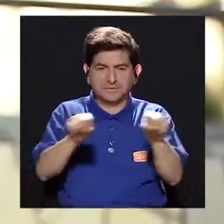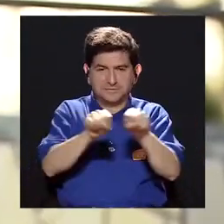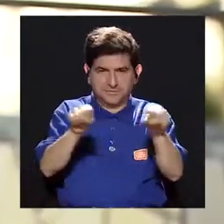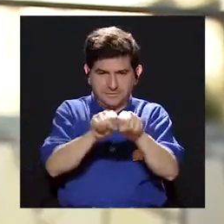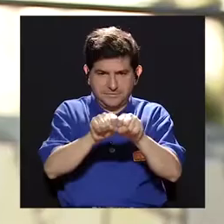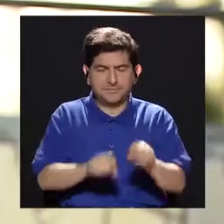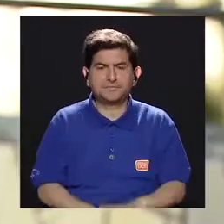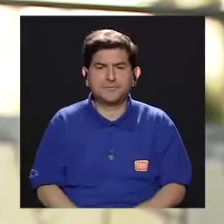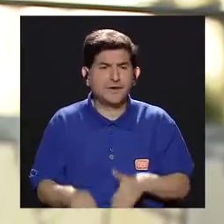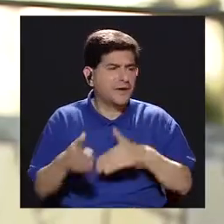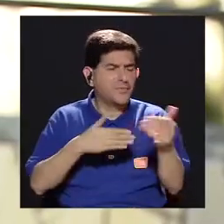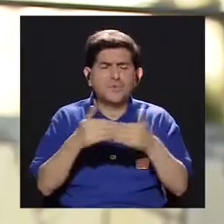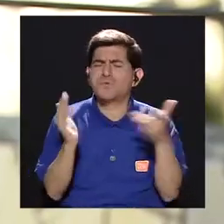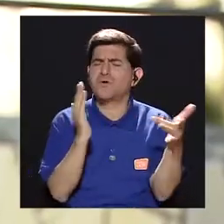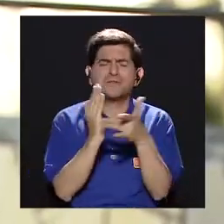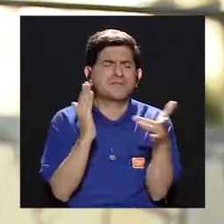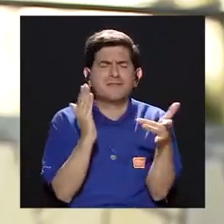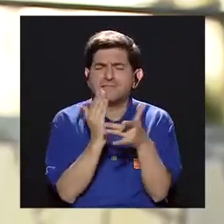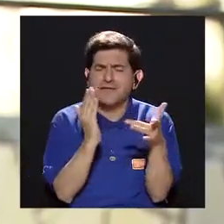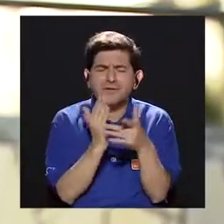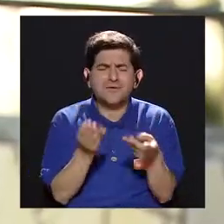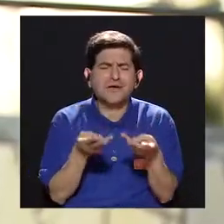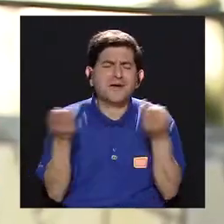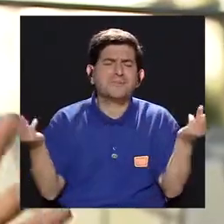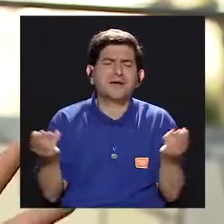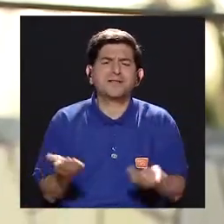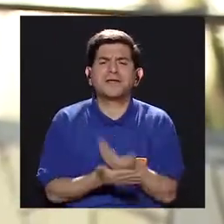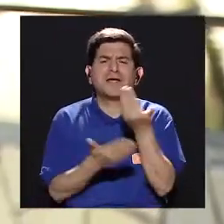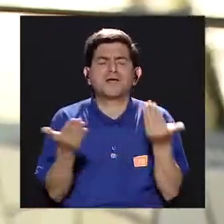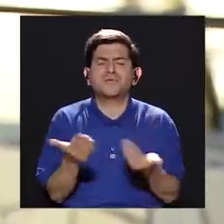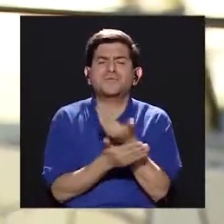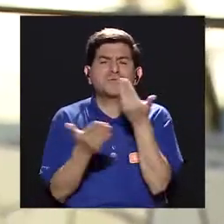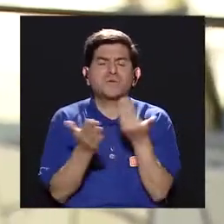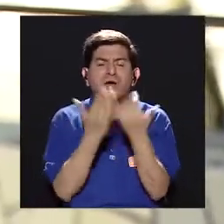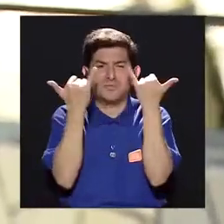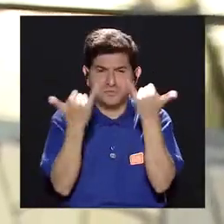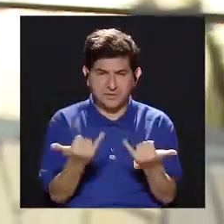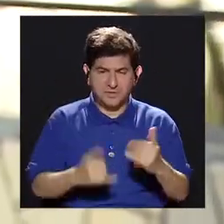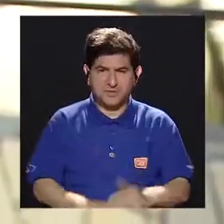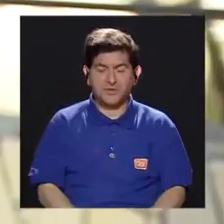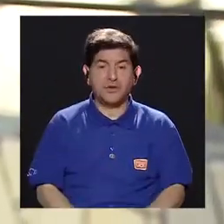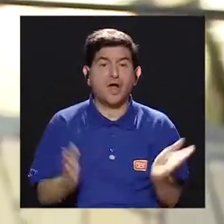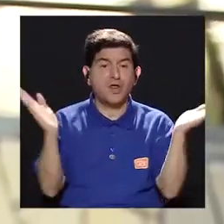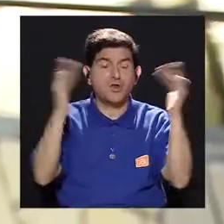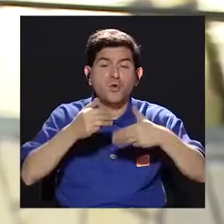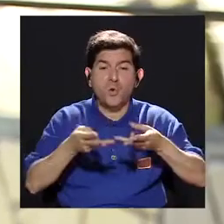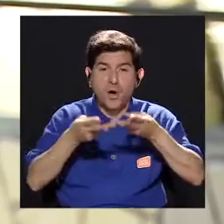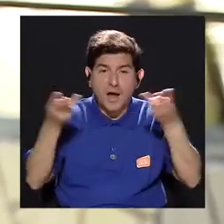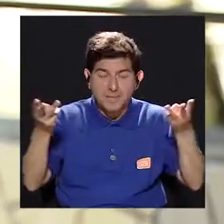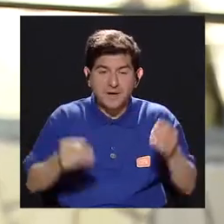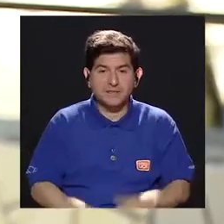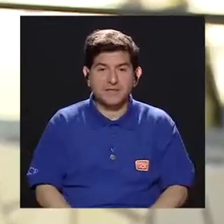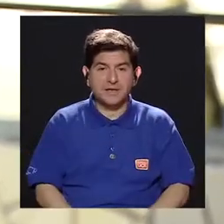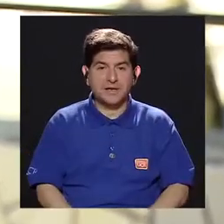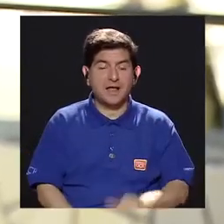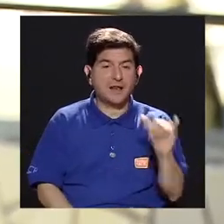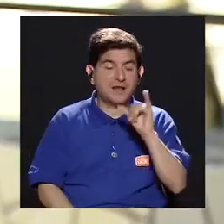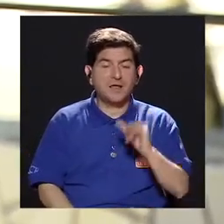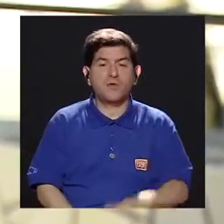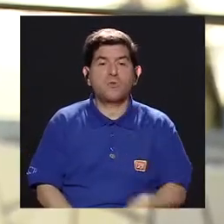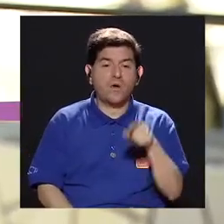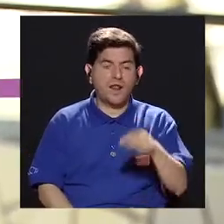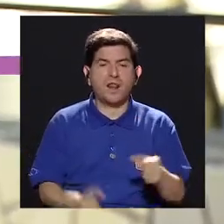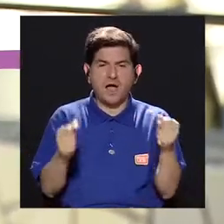zapato. Por más que existe toda la tecnología y todos los materiales nuevos, sabidos y por haber, no existe un material tan noble como